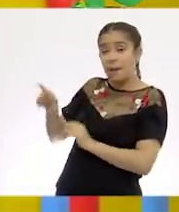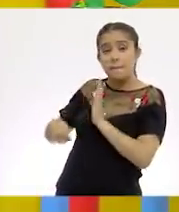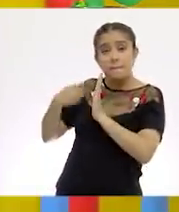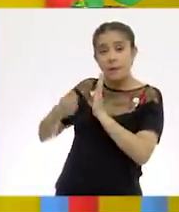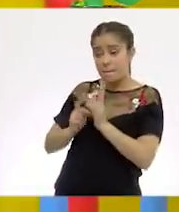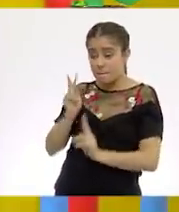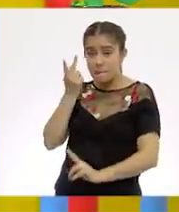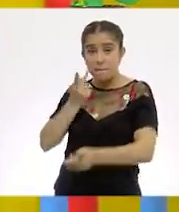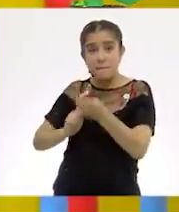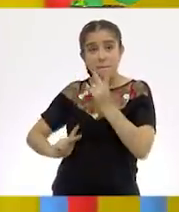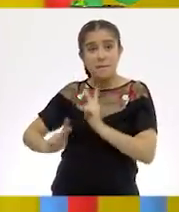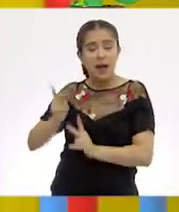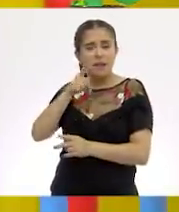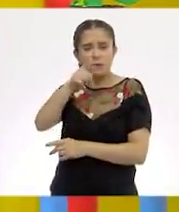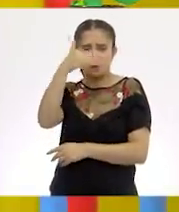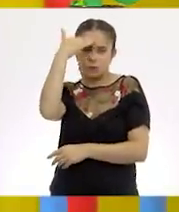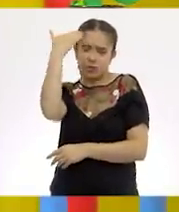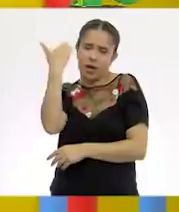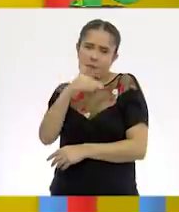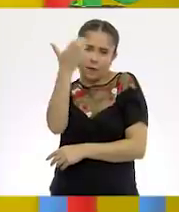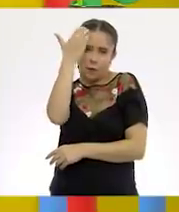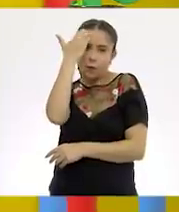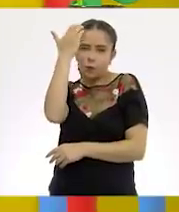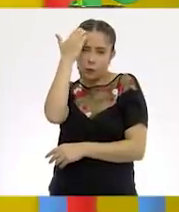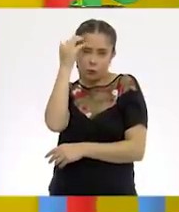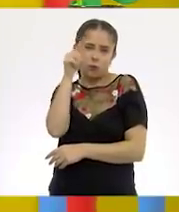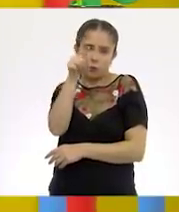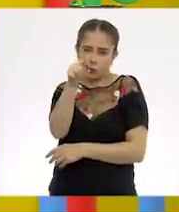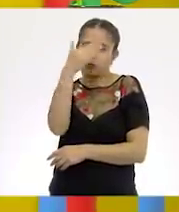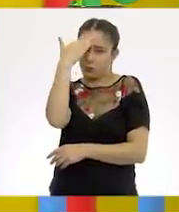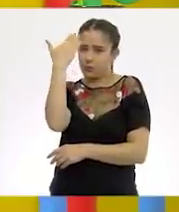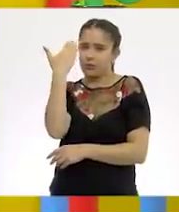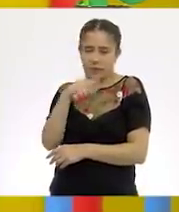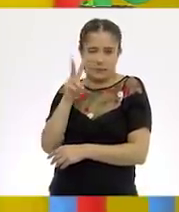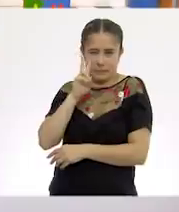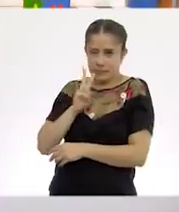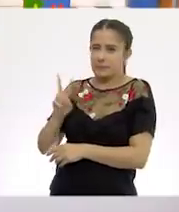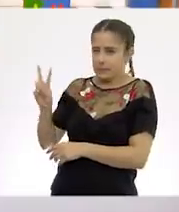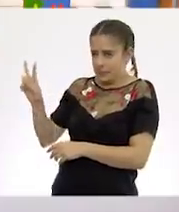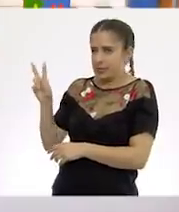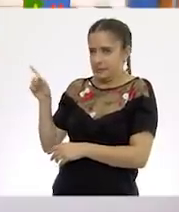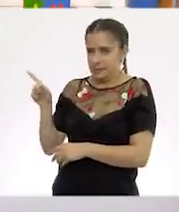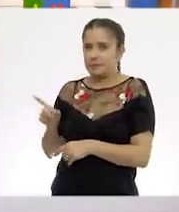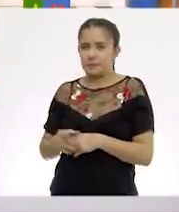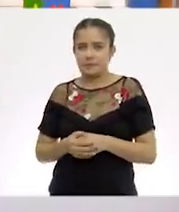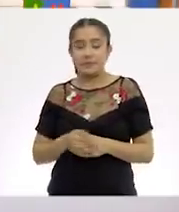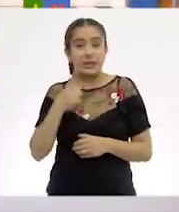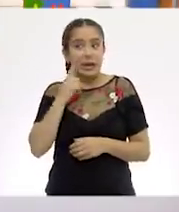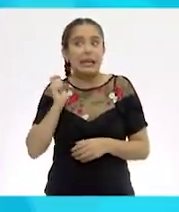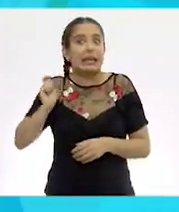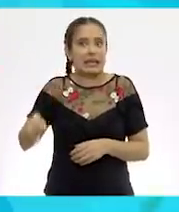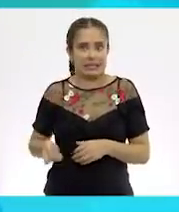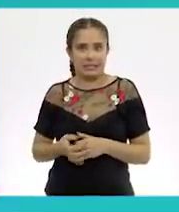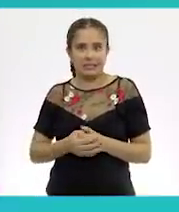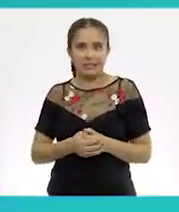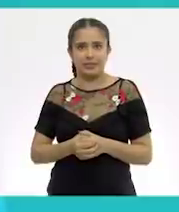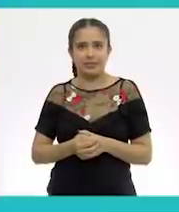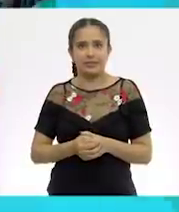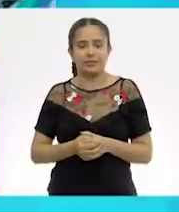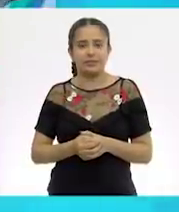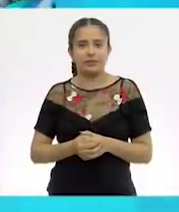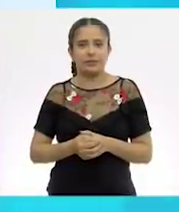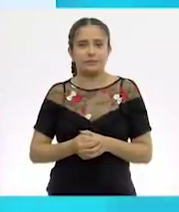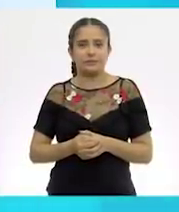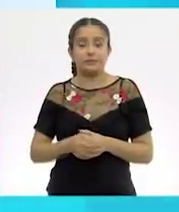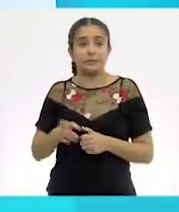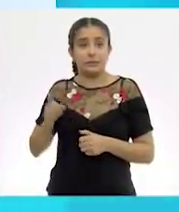planta muy peculiar. Estoy seguro que te vas a acordar de ella cuando la veas. A ver, veamos de qué se trata. Así es,